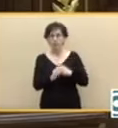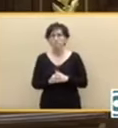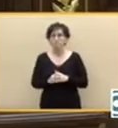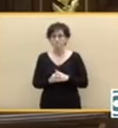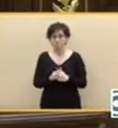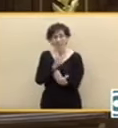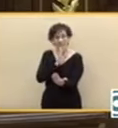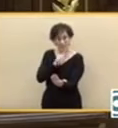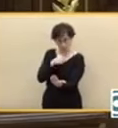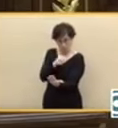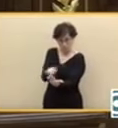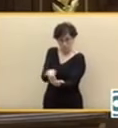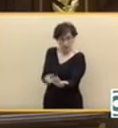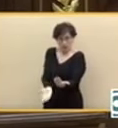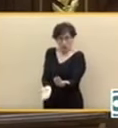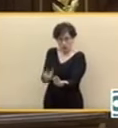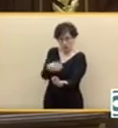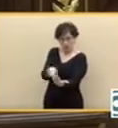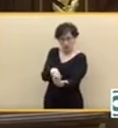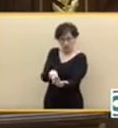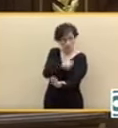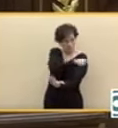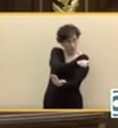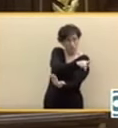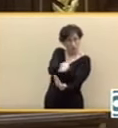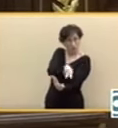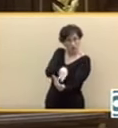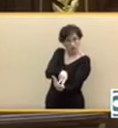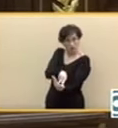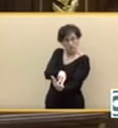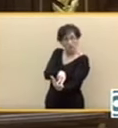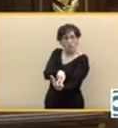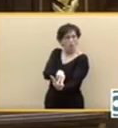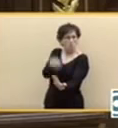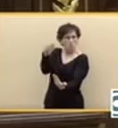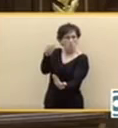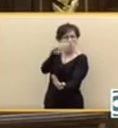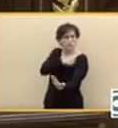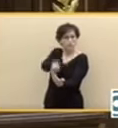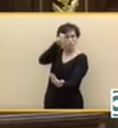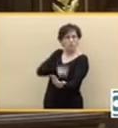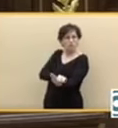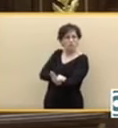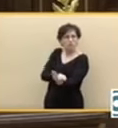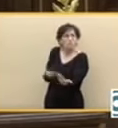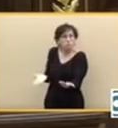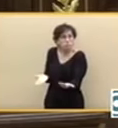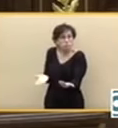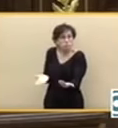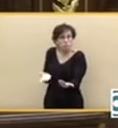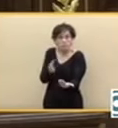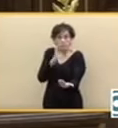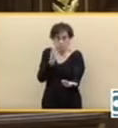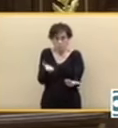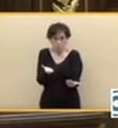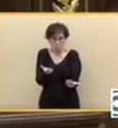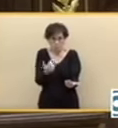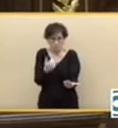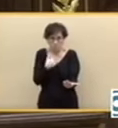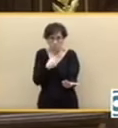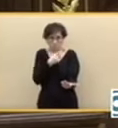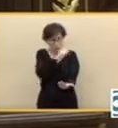lo han leído o se lo han saltado? Porque a mí me gustaría que respondiera usted aquí a